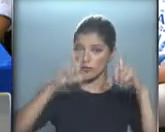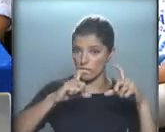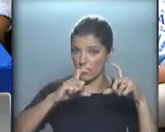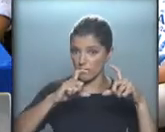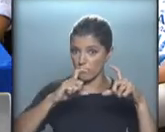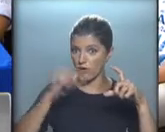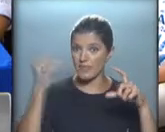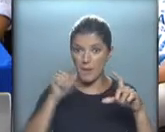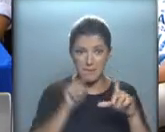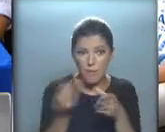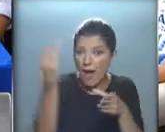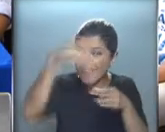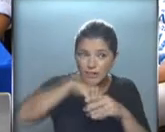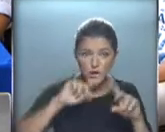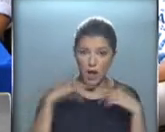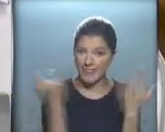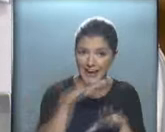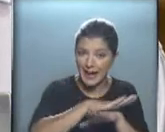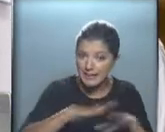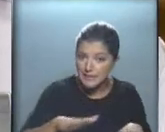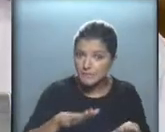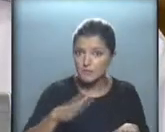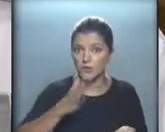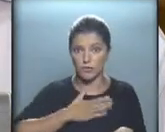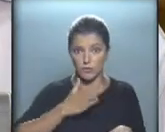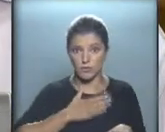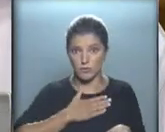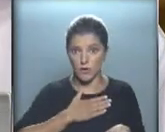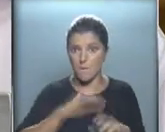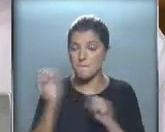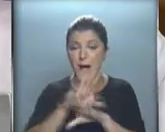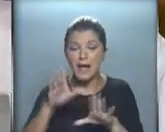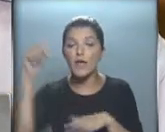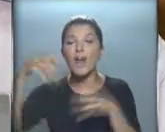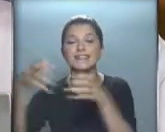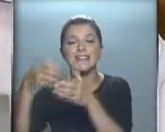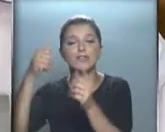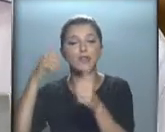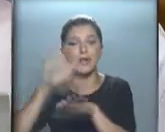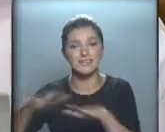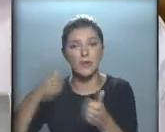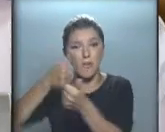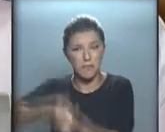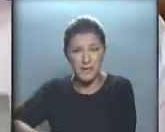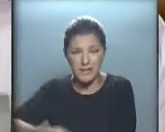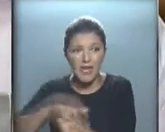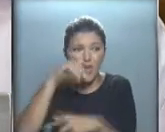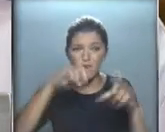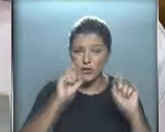hubo un fotógrafo dentro de la sala, estamos mucho más elevados con la red de pedofilia. Están comercializando fotos de nuestros hijos